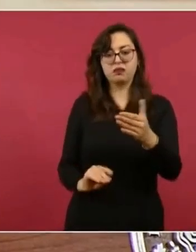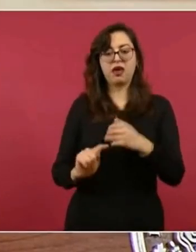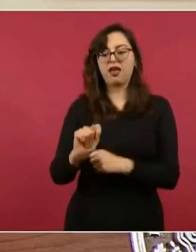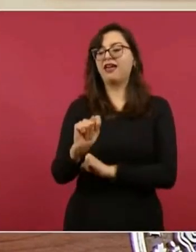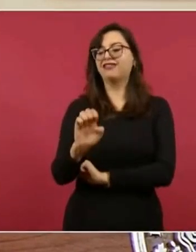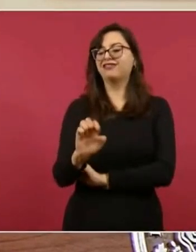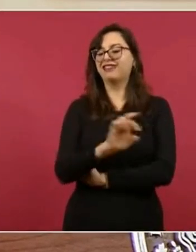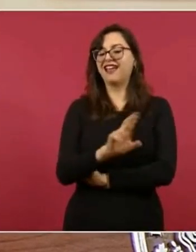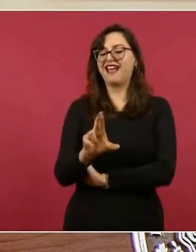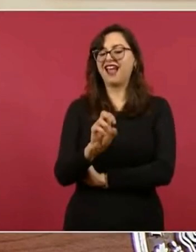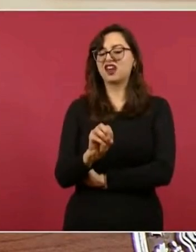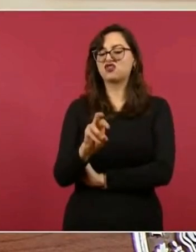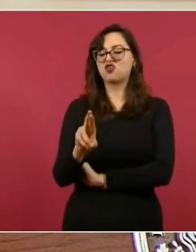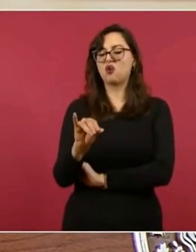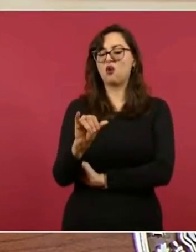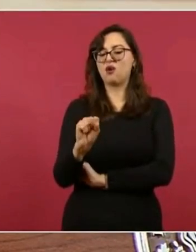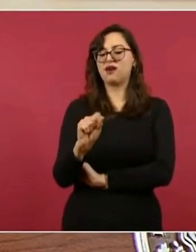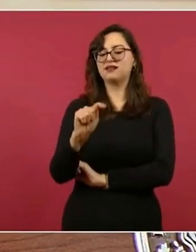supuestamente terroristas.